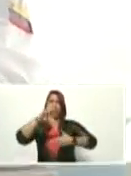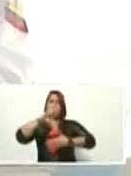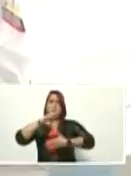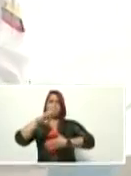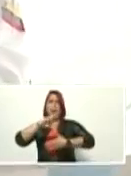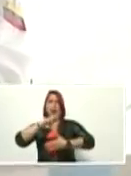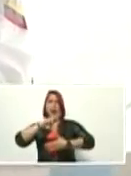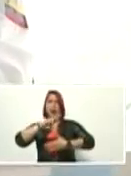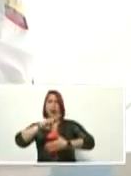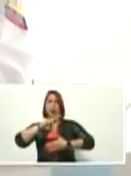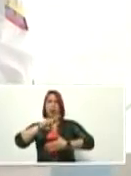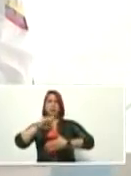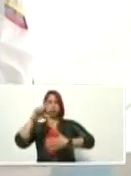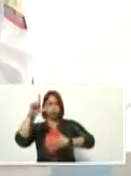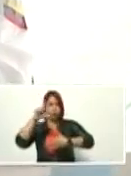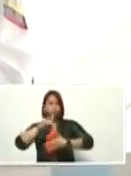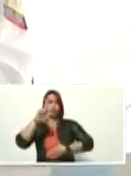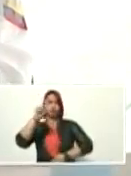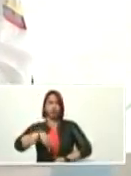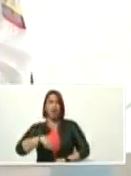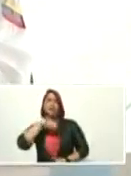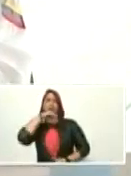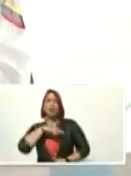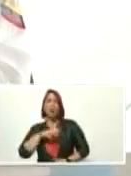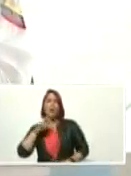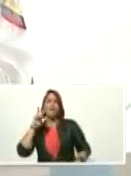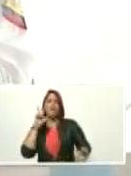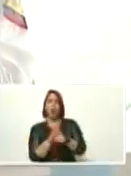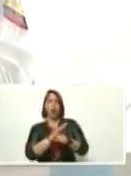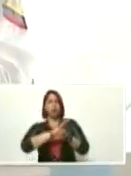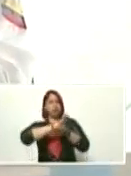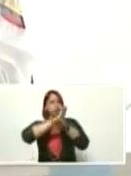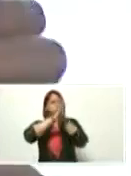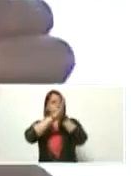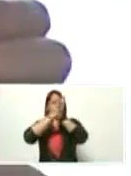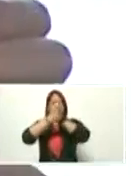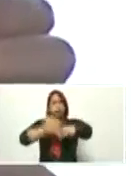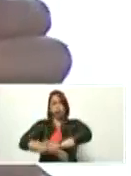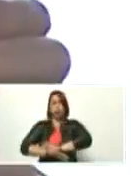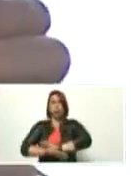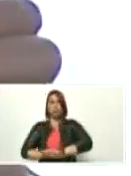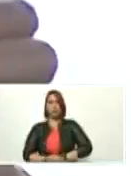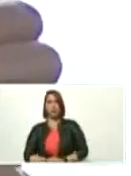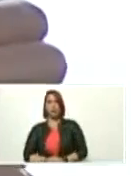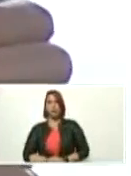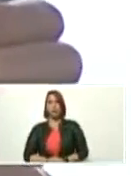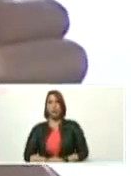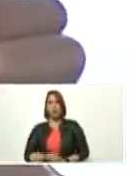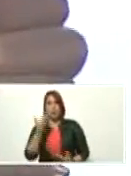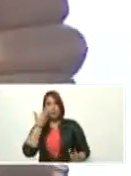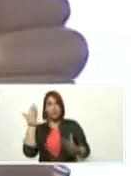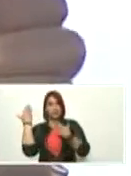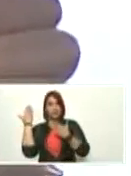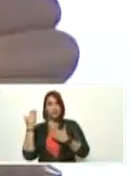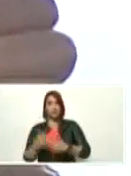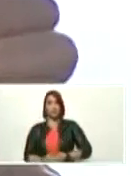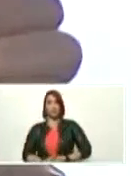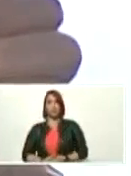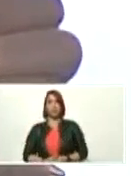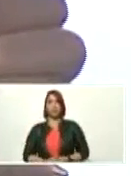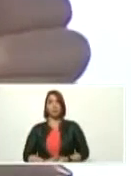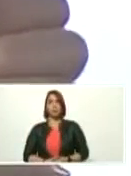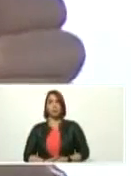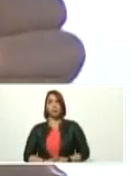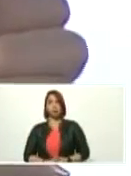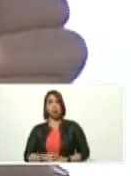América, una historia de violencia y destrucción, Antonio Espino. Suena bien